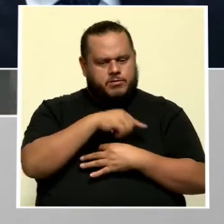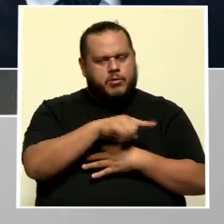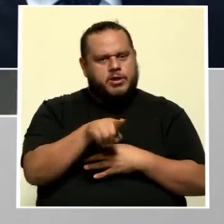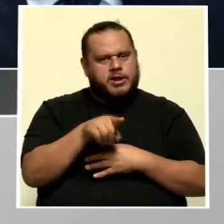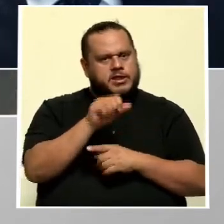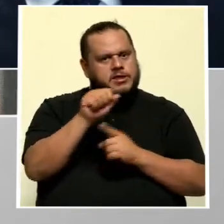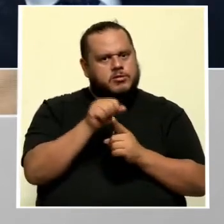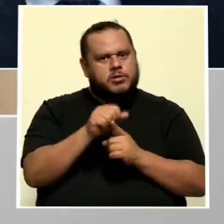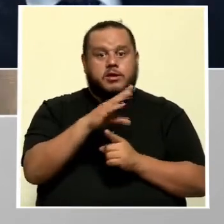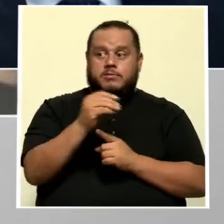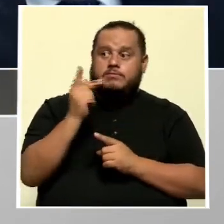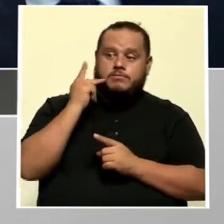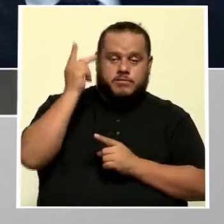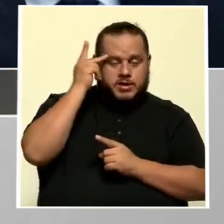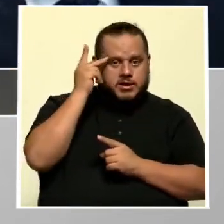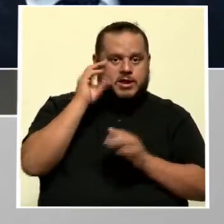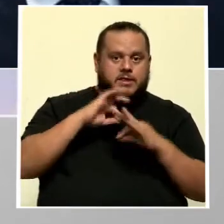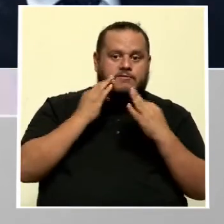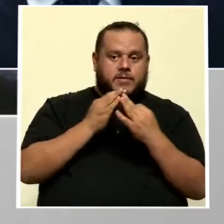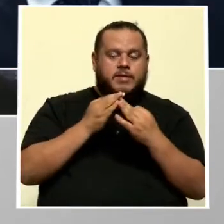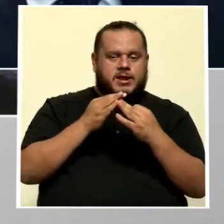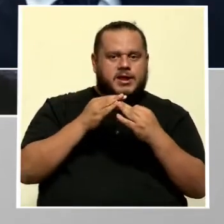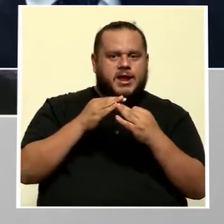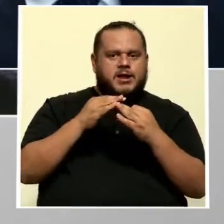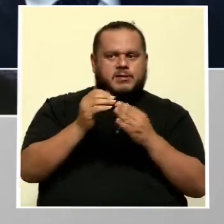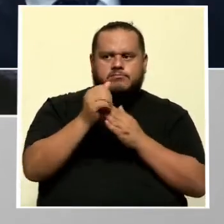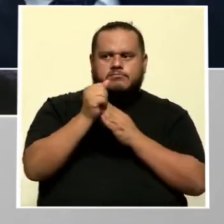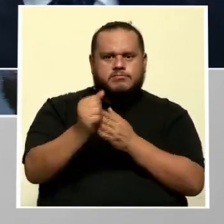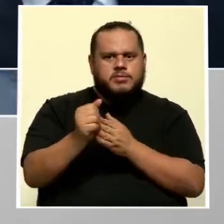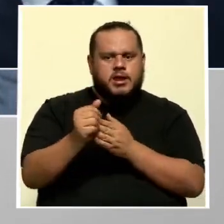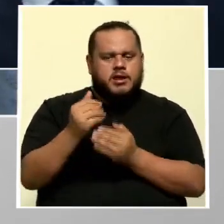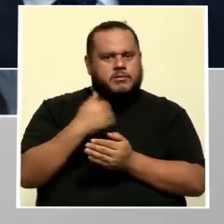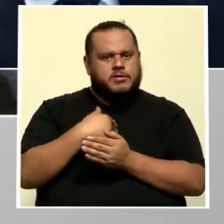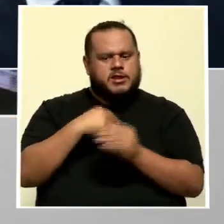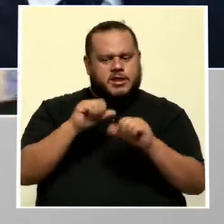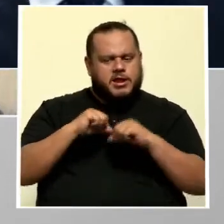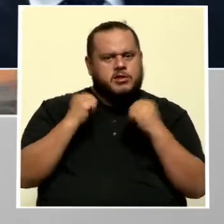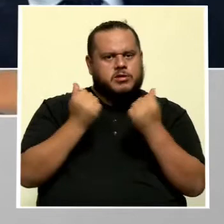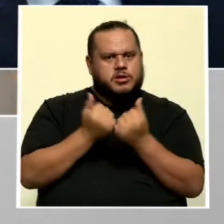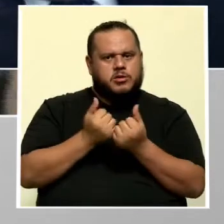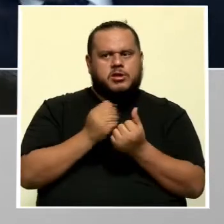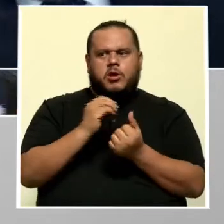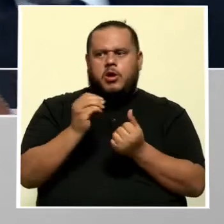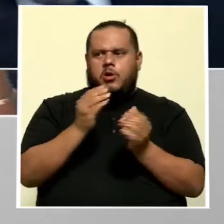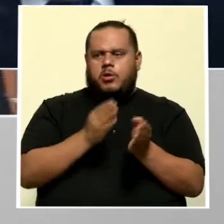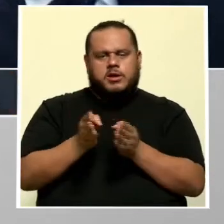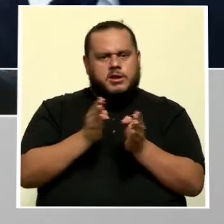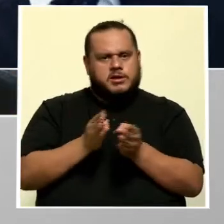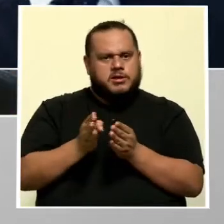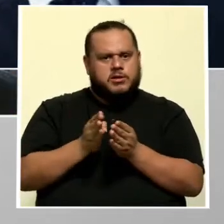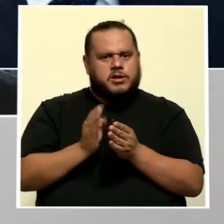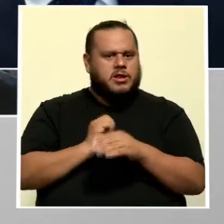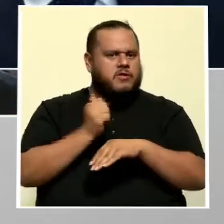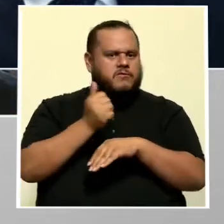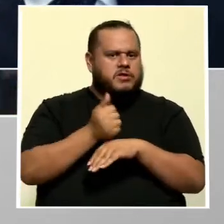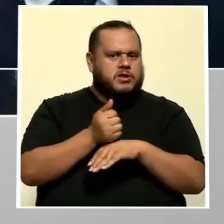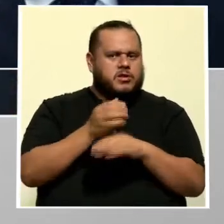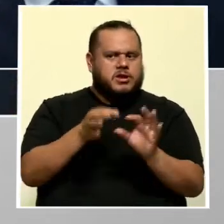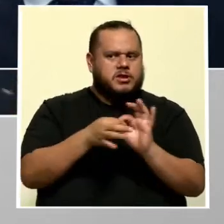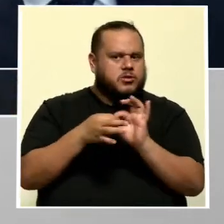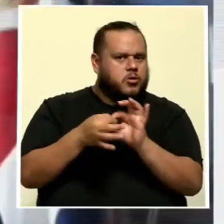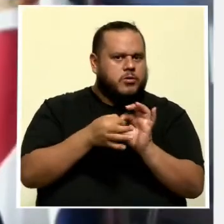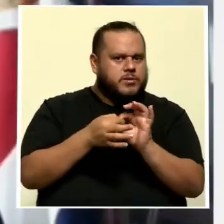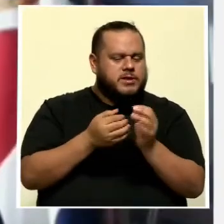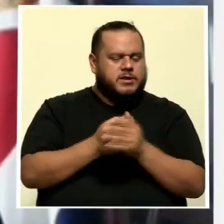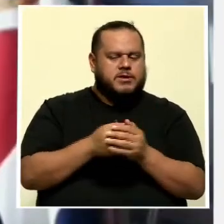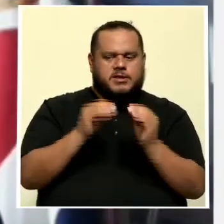y el padre de familia va a estar allí enfrente, y vamos a tener asociaciones, organizaciones, fundaciones, cooperativas